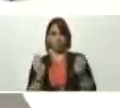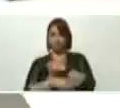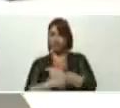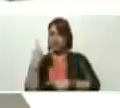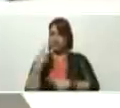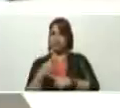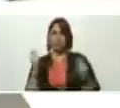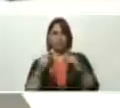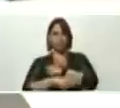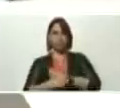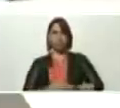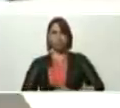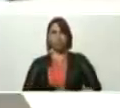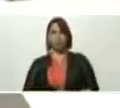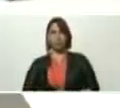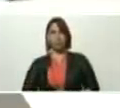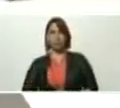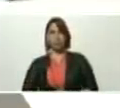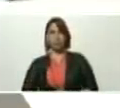ser cambiado.